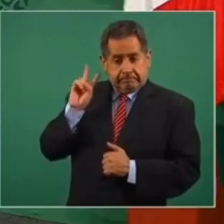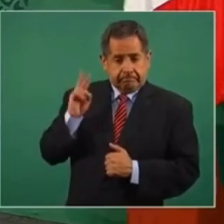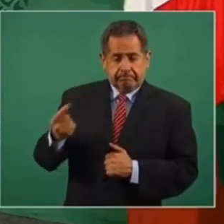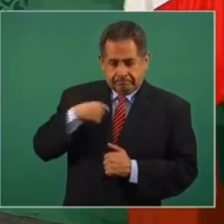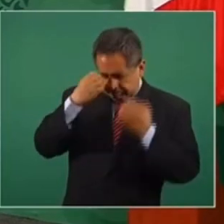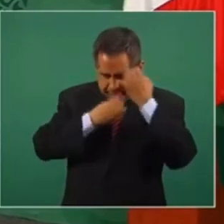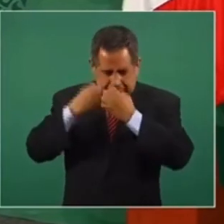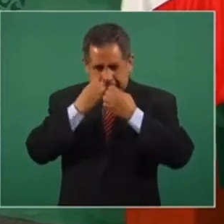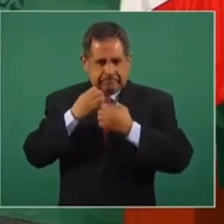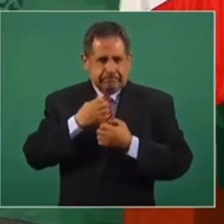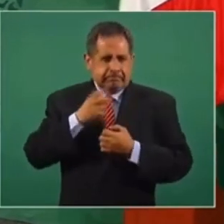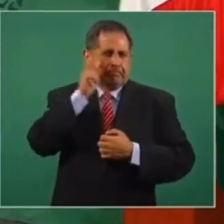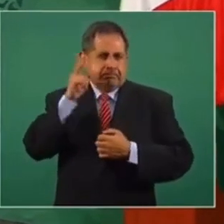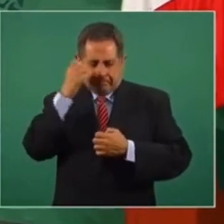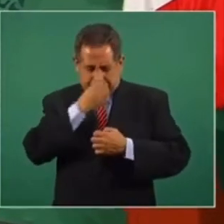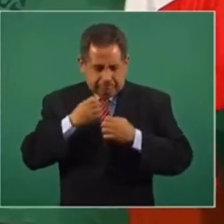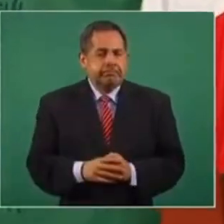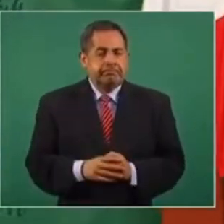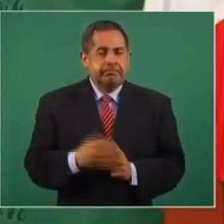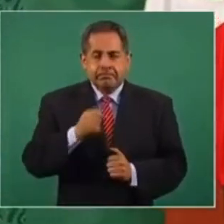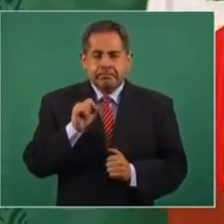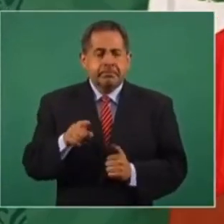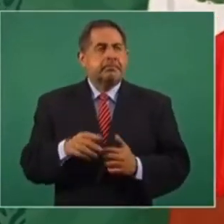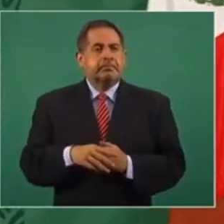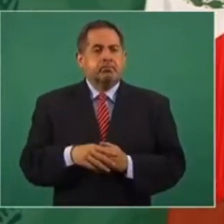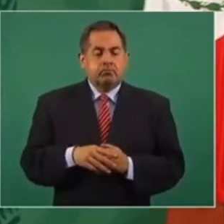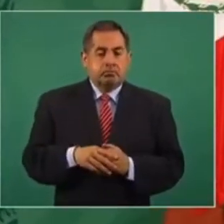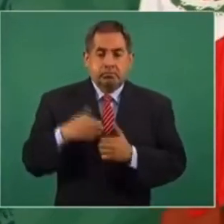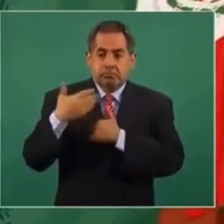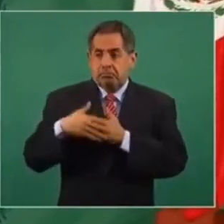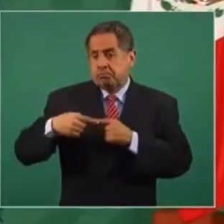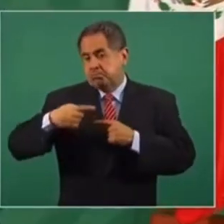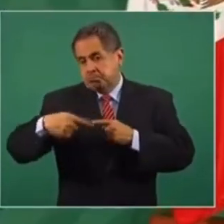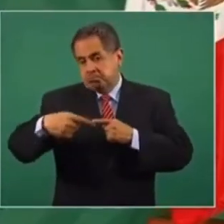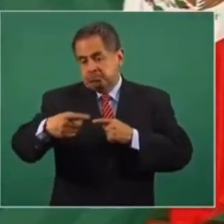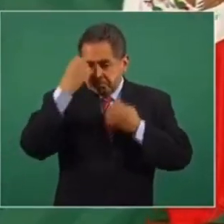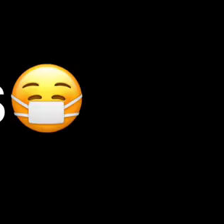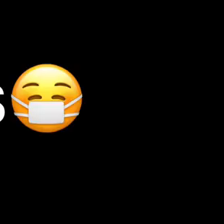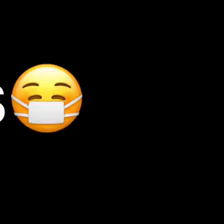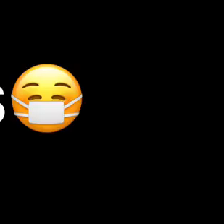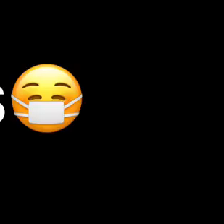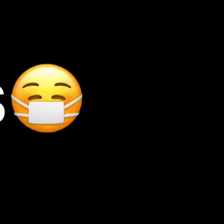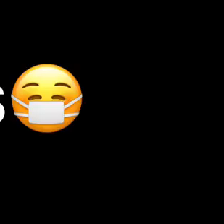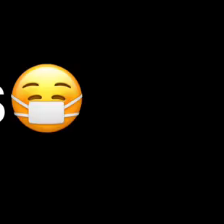ya salí negativo. Me van a estar nada más revisando.